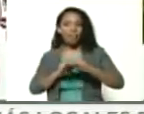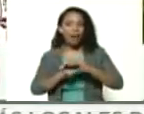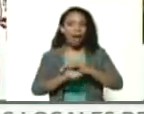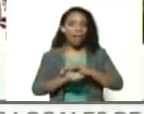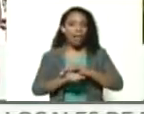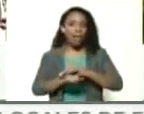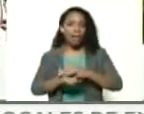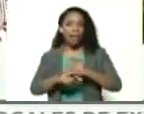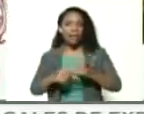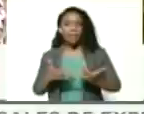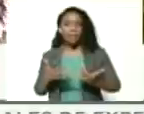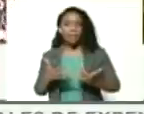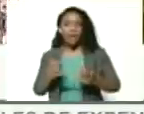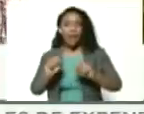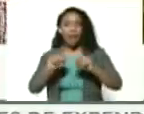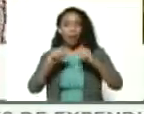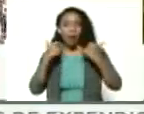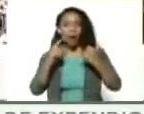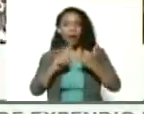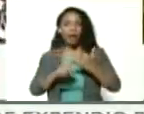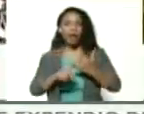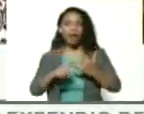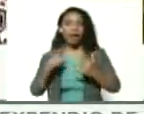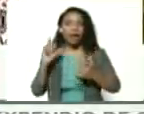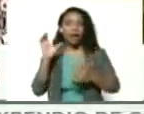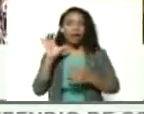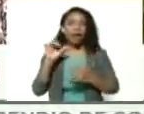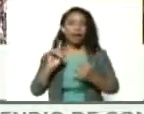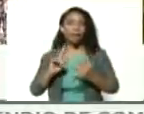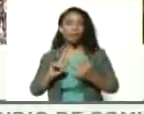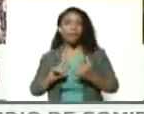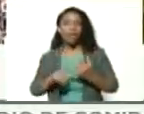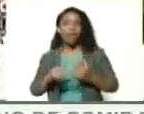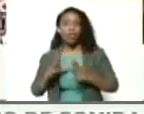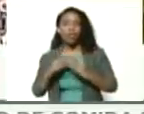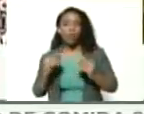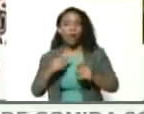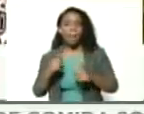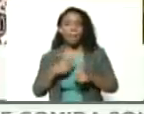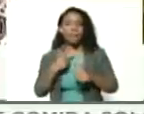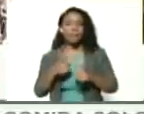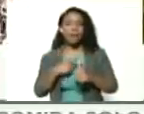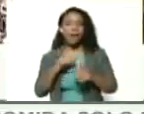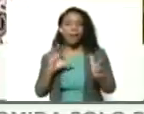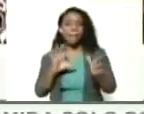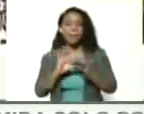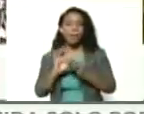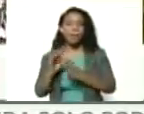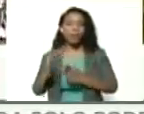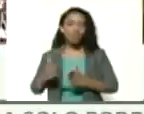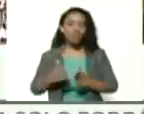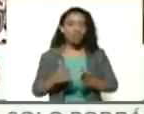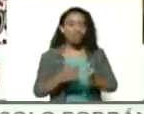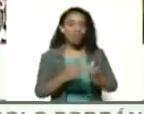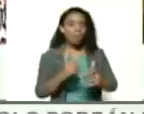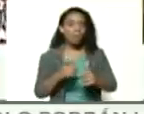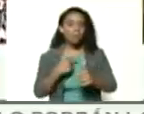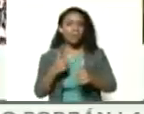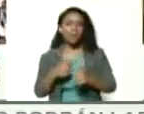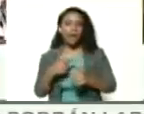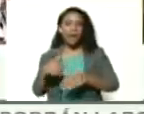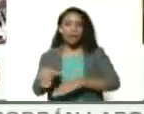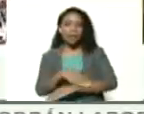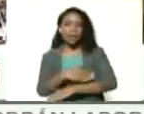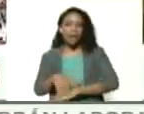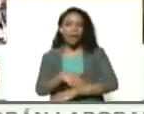desde La Guaira a Caracas, todas las principales arterias viales, principales